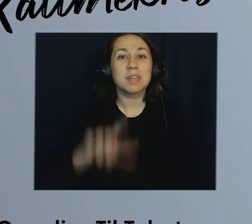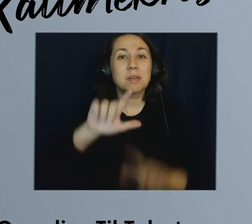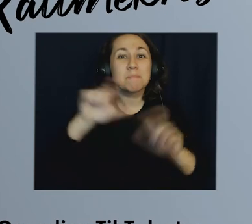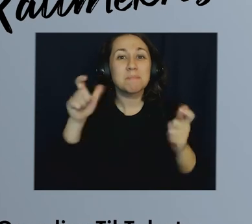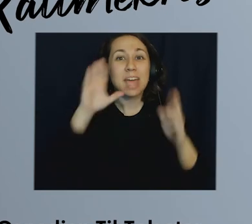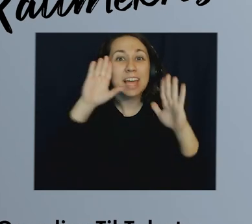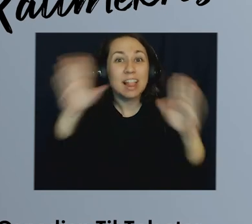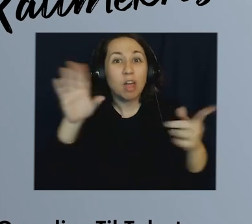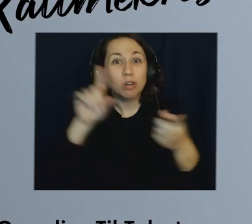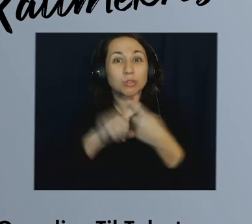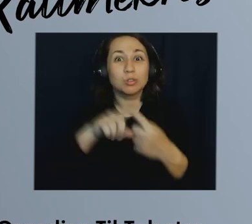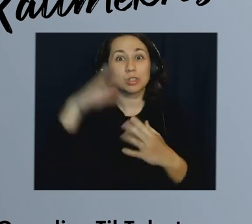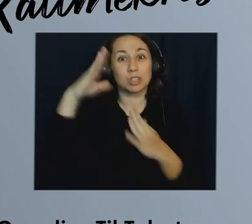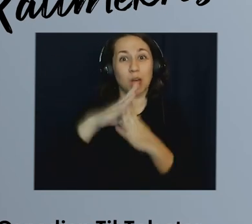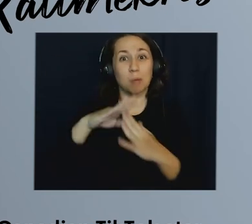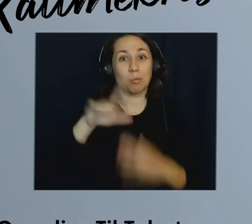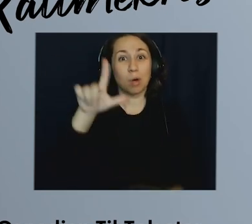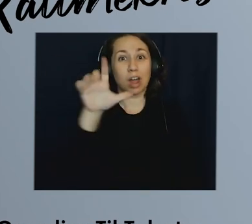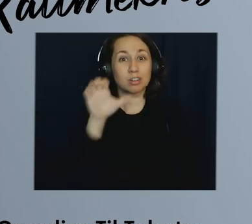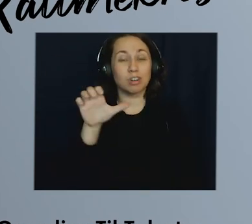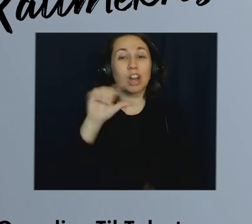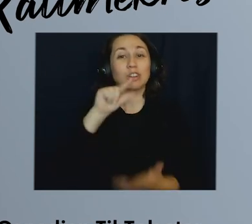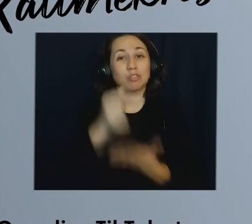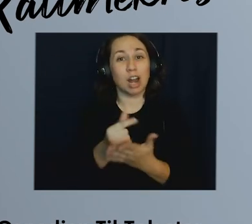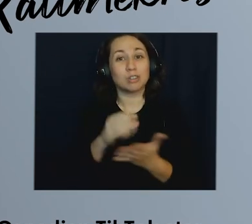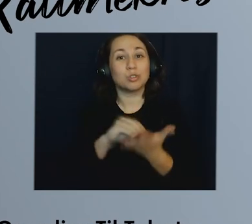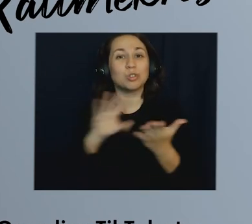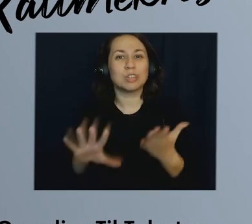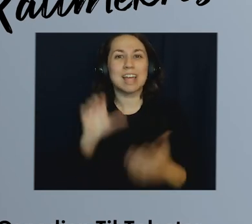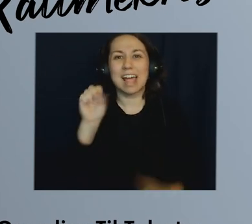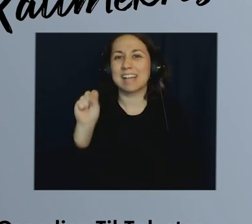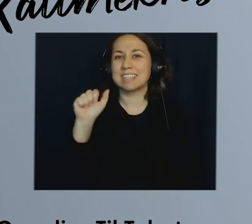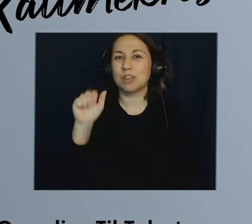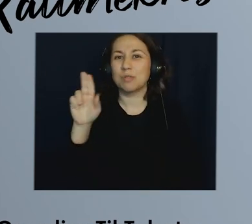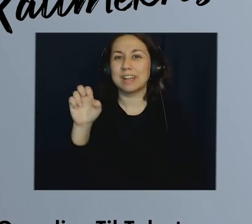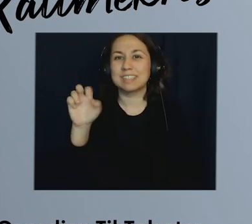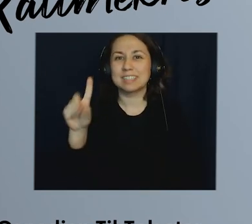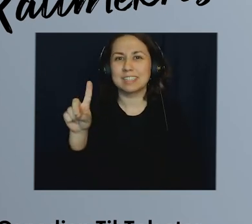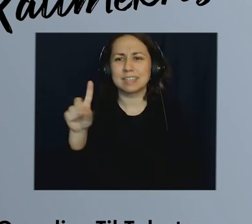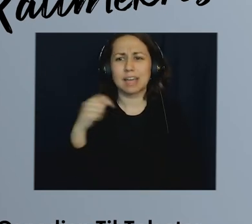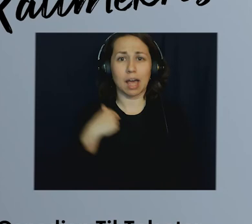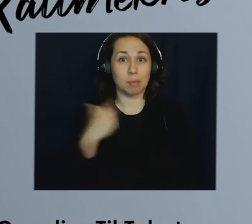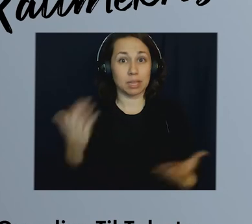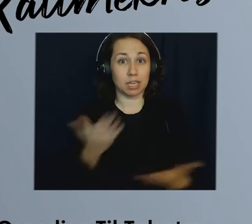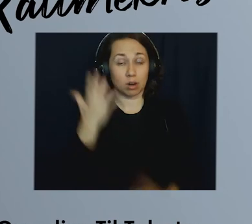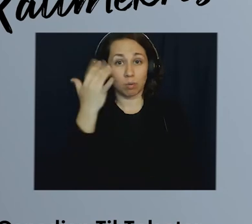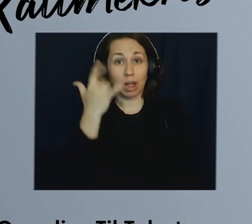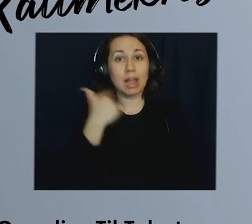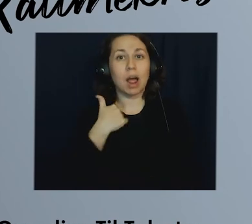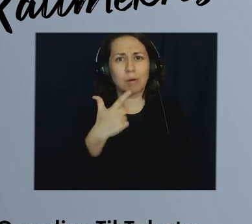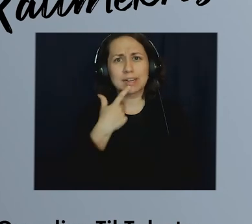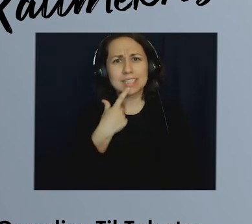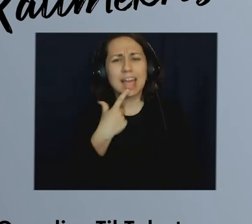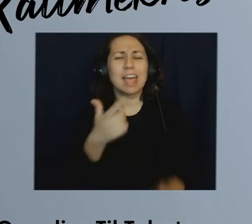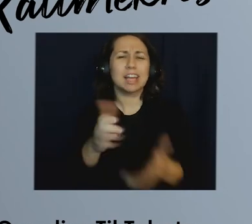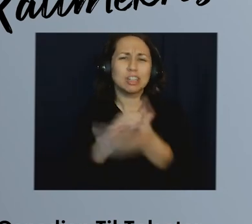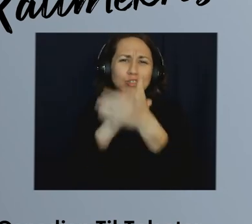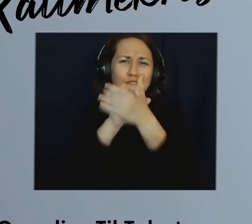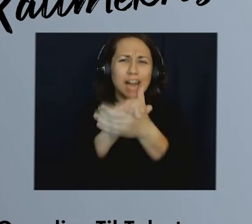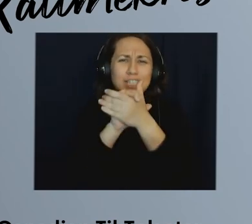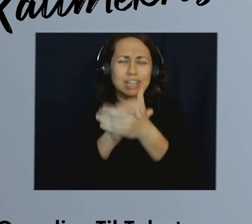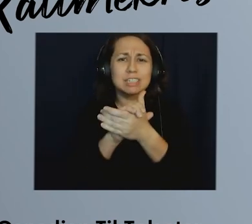Hola a los 100 mejores alumnos del Distrito Escolar Unificado de Santa Ana. Estoy aquí porque quiero